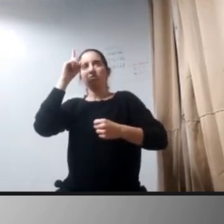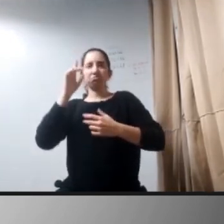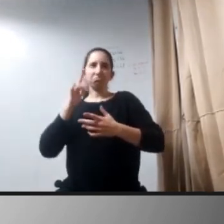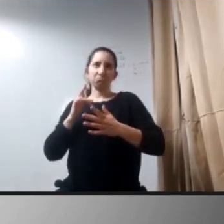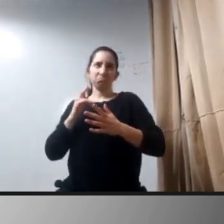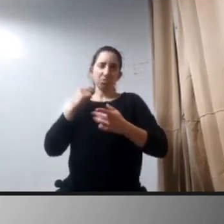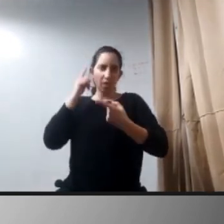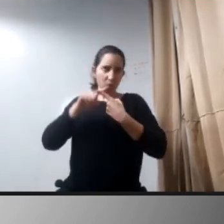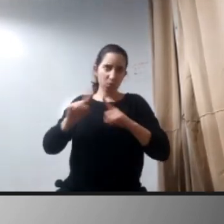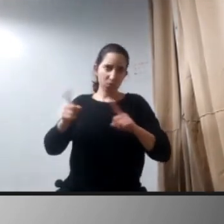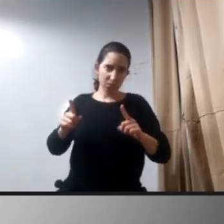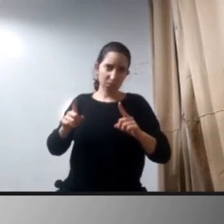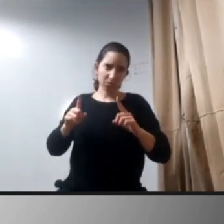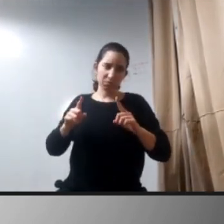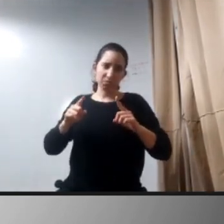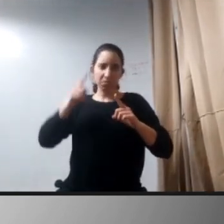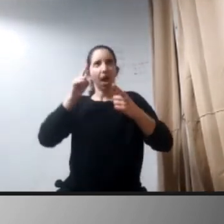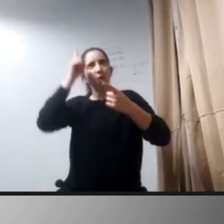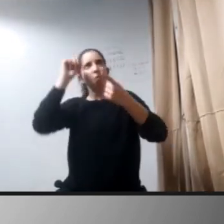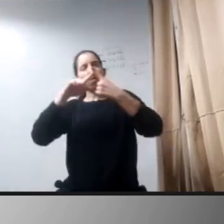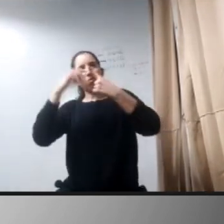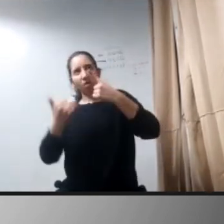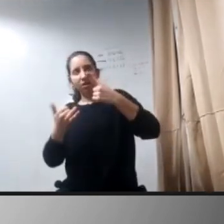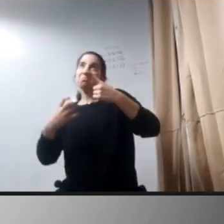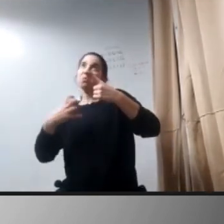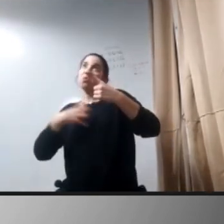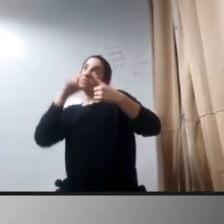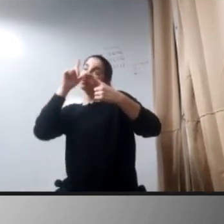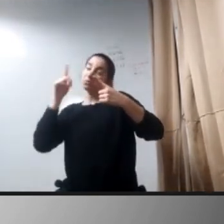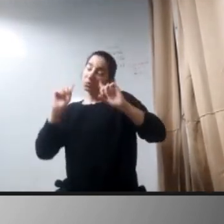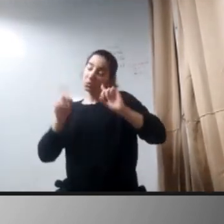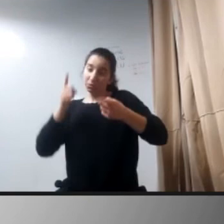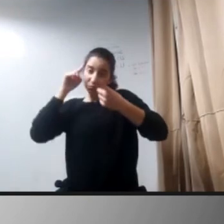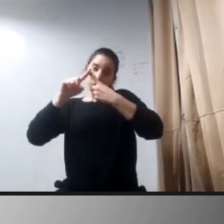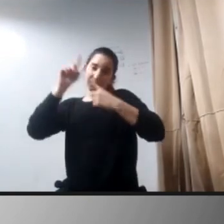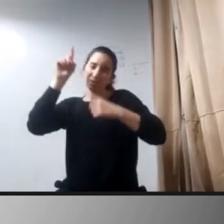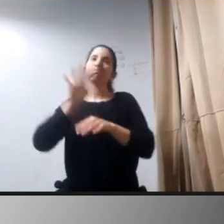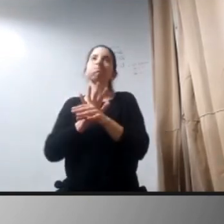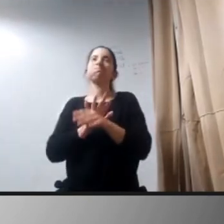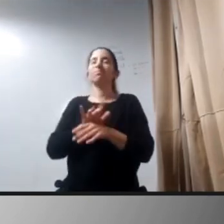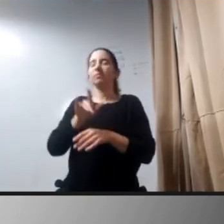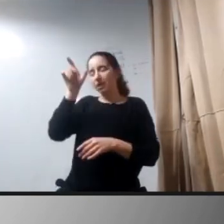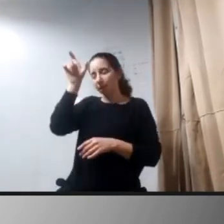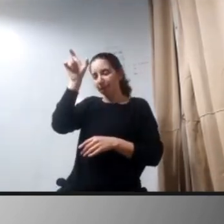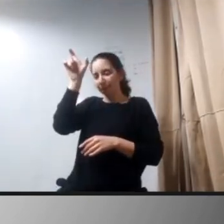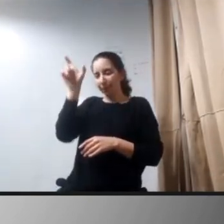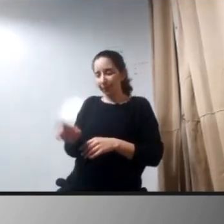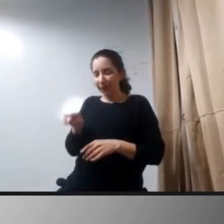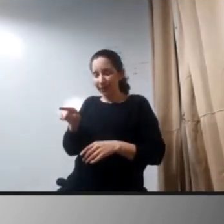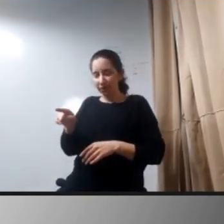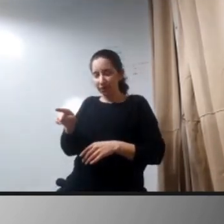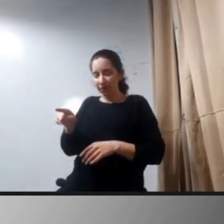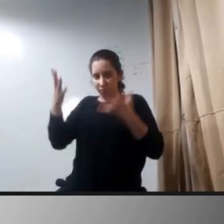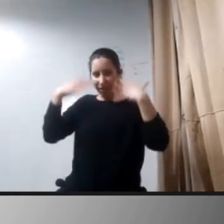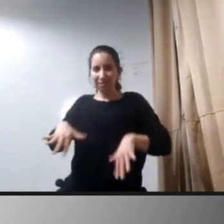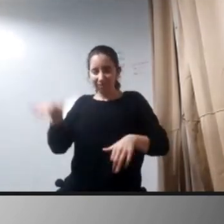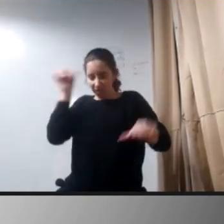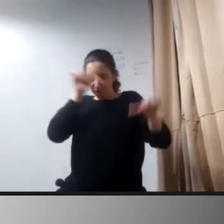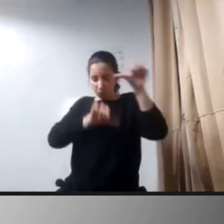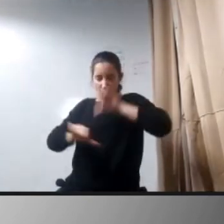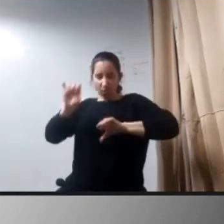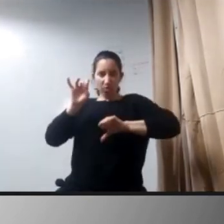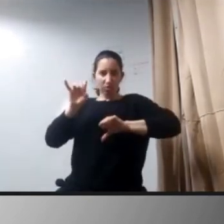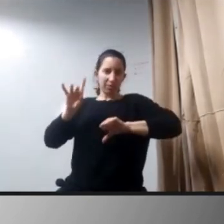Dios. El hombre no se agota en lo material, digamos, en los aspectos biológicos que lo